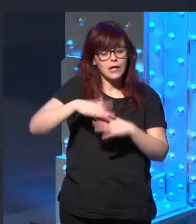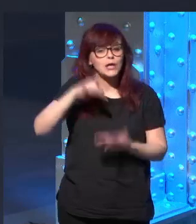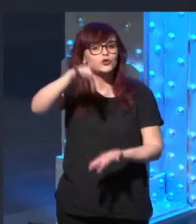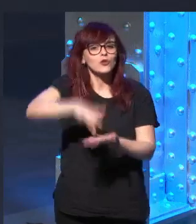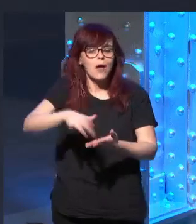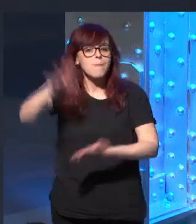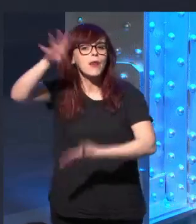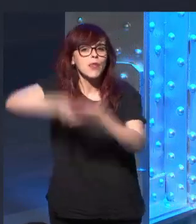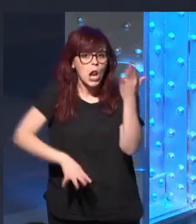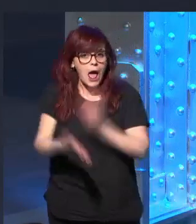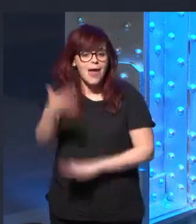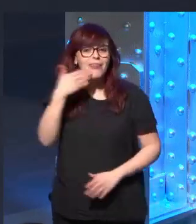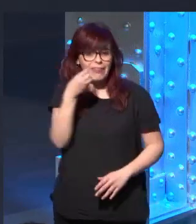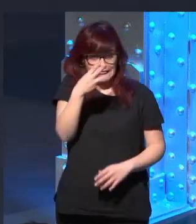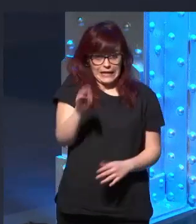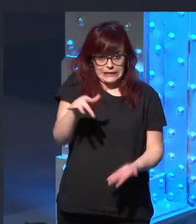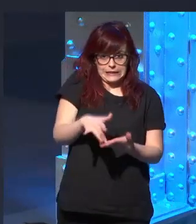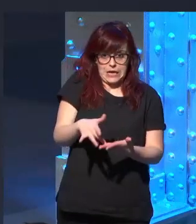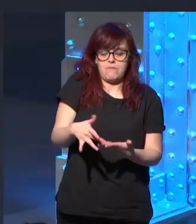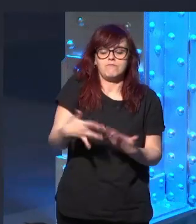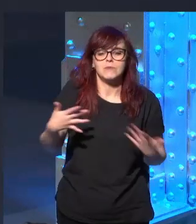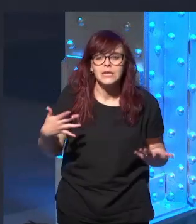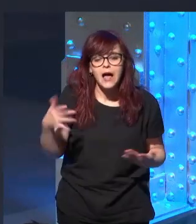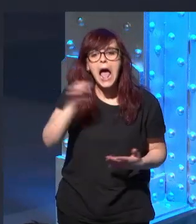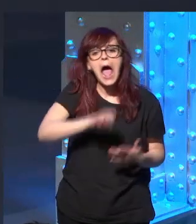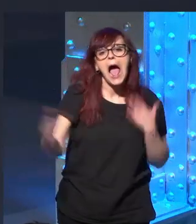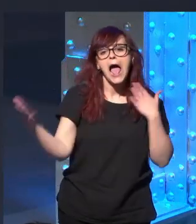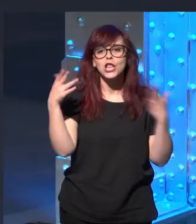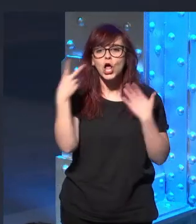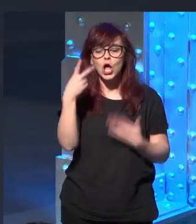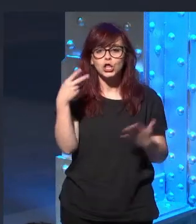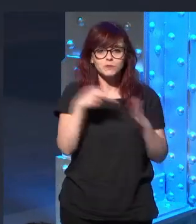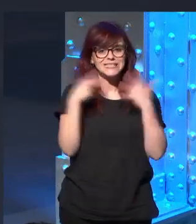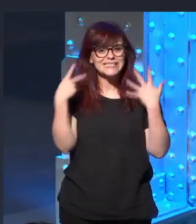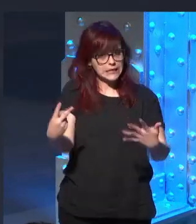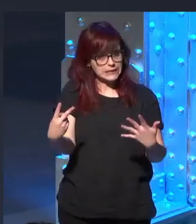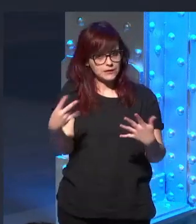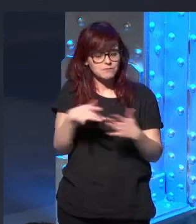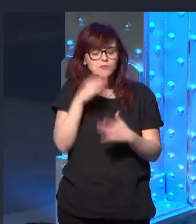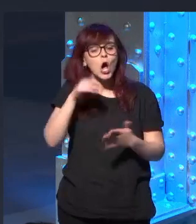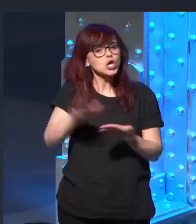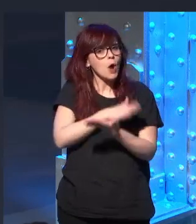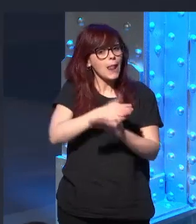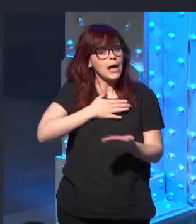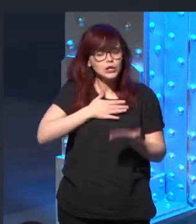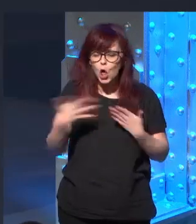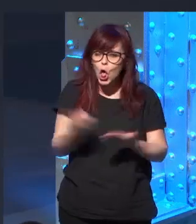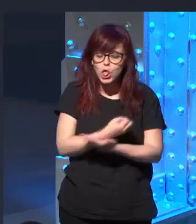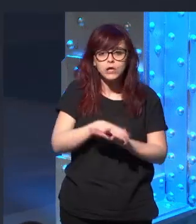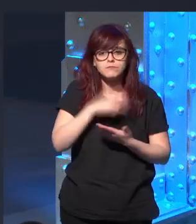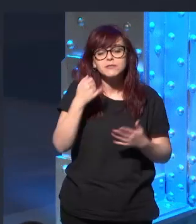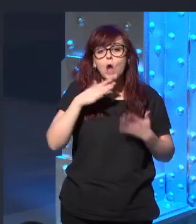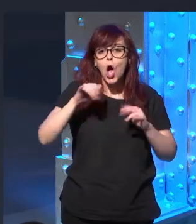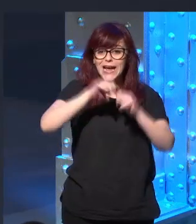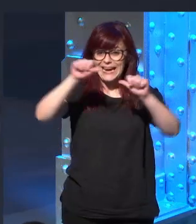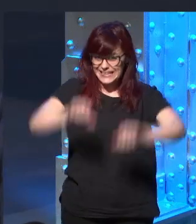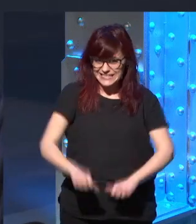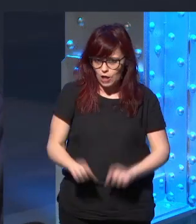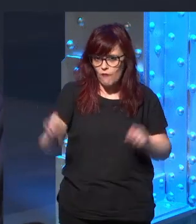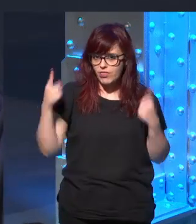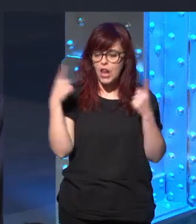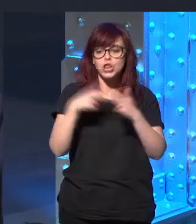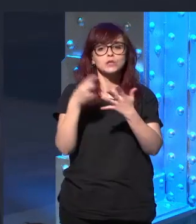año 2007, que es, yo creo, el año del que hablan todas mis novelas. porque es el año previo a la crisis oficial. La crisis